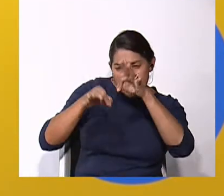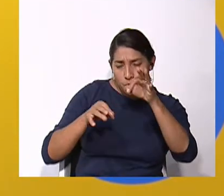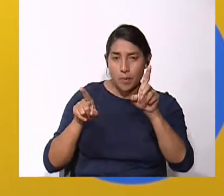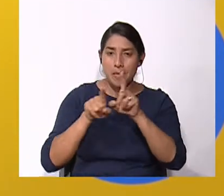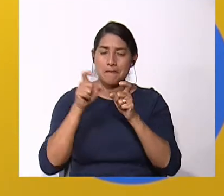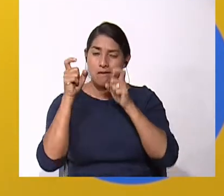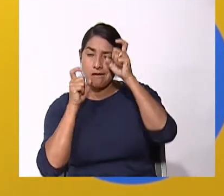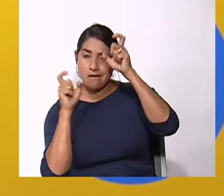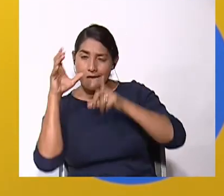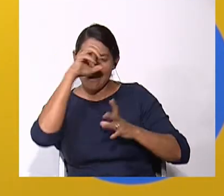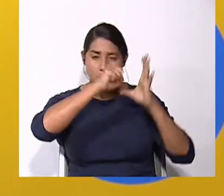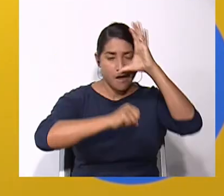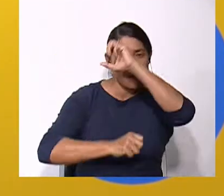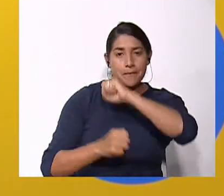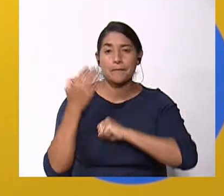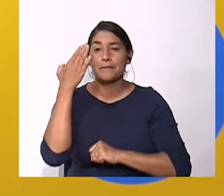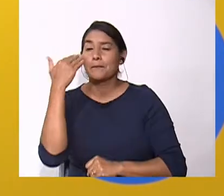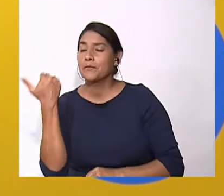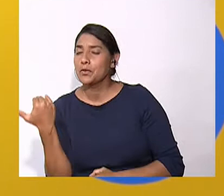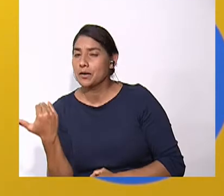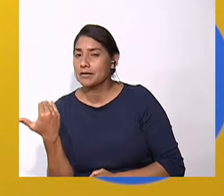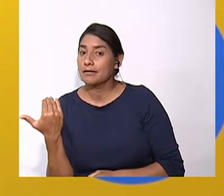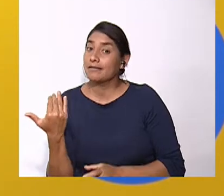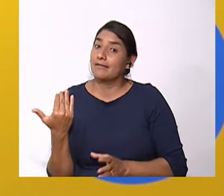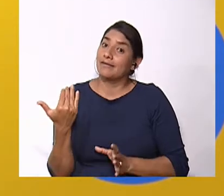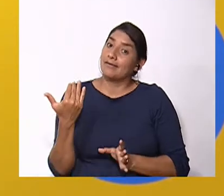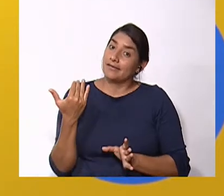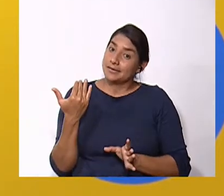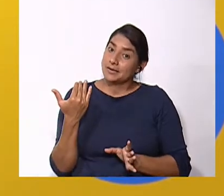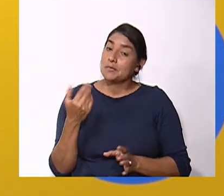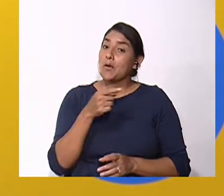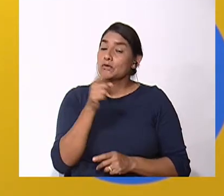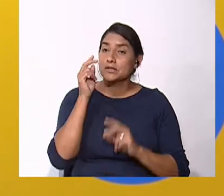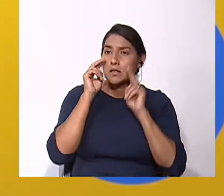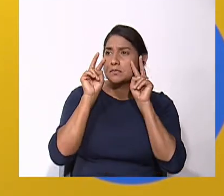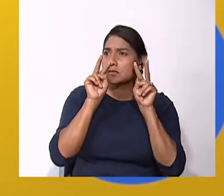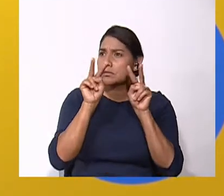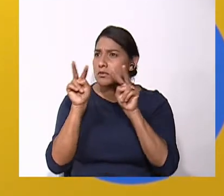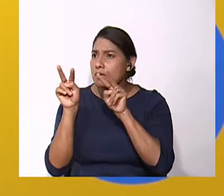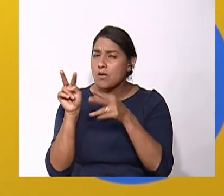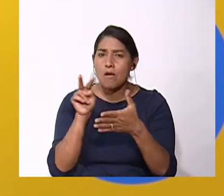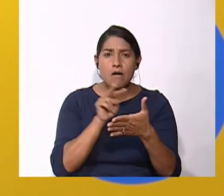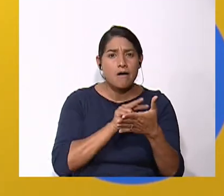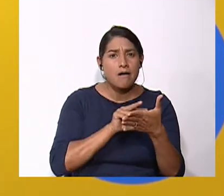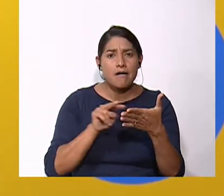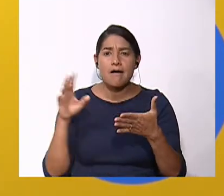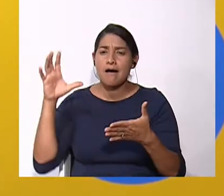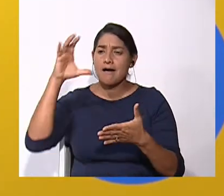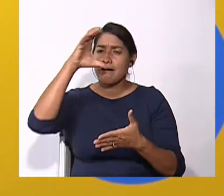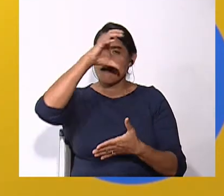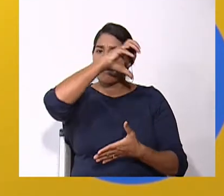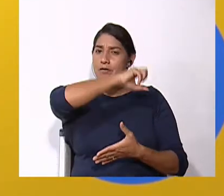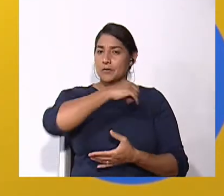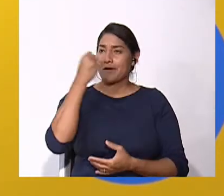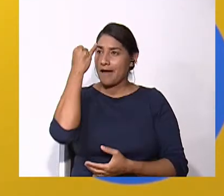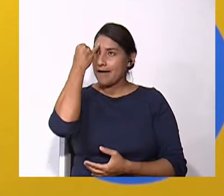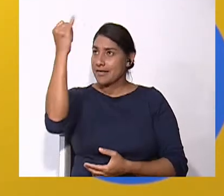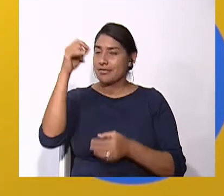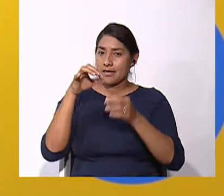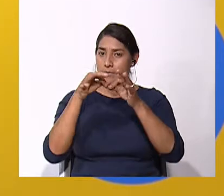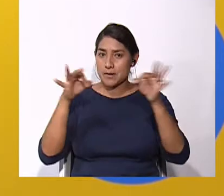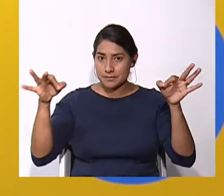la han entendido porque pudieron darse cuenta que había una idea